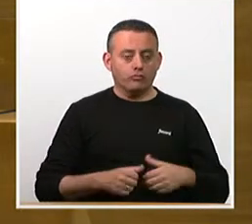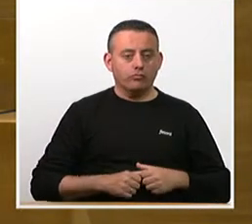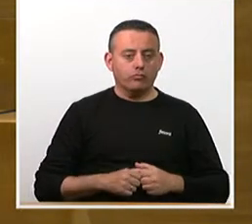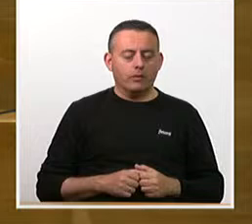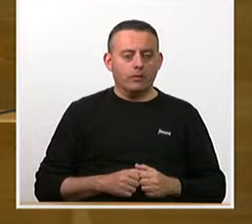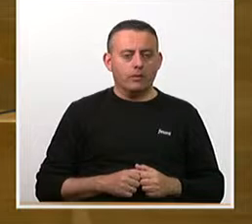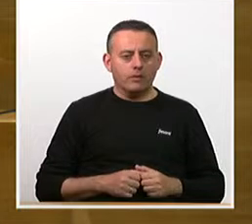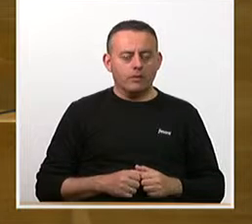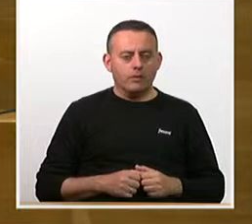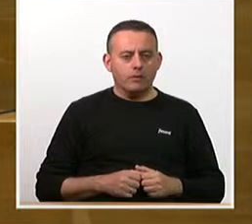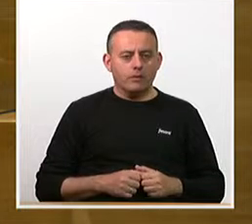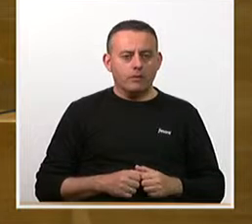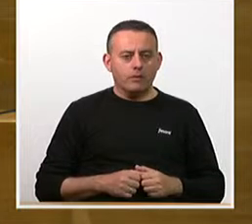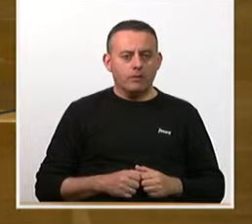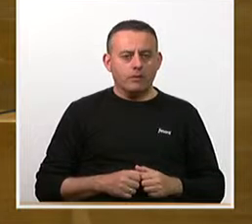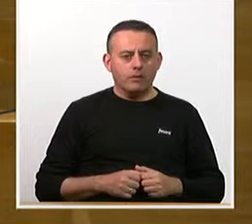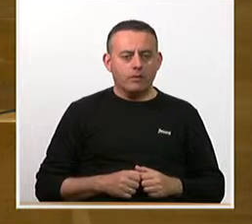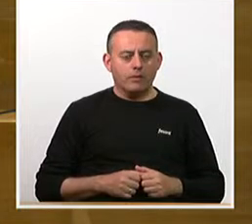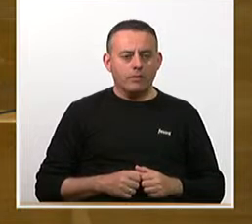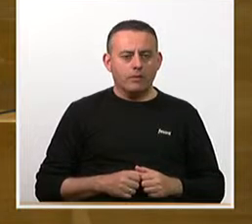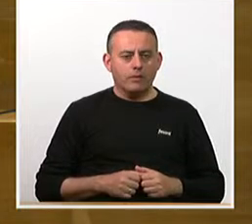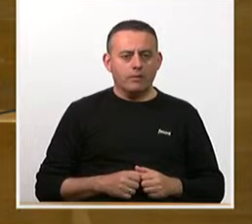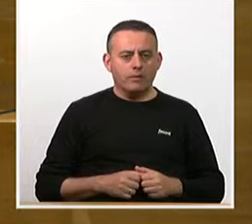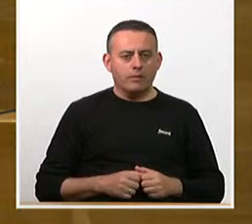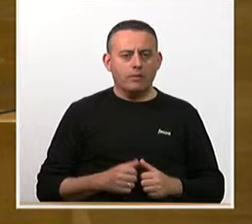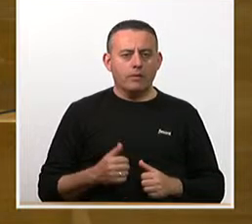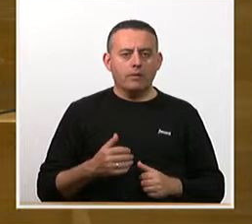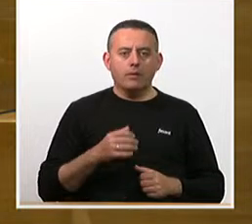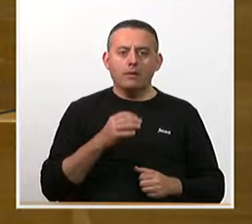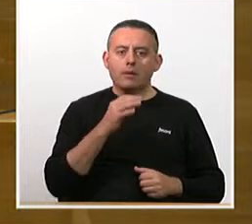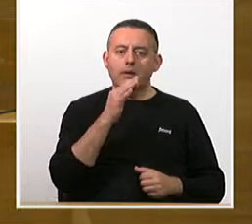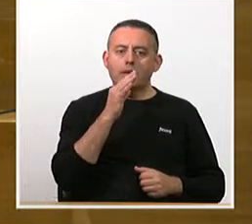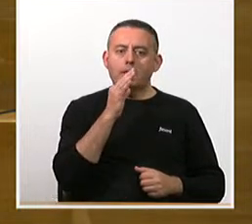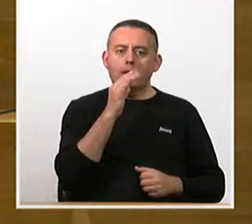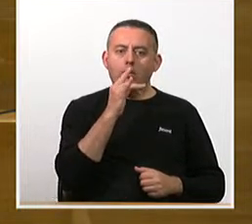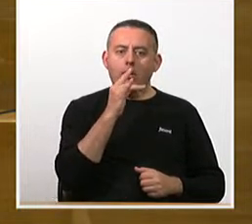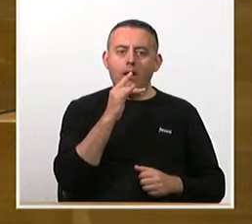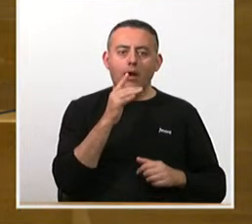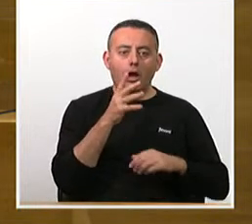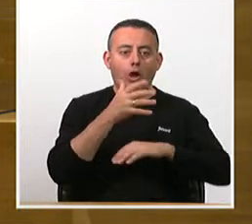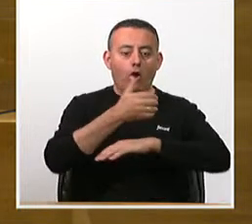proseguimos con las preguntas